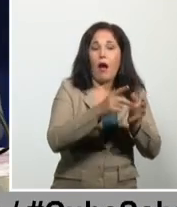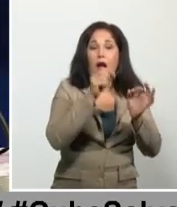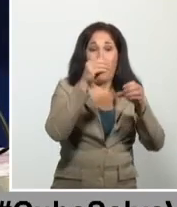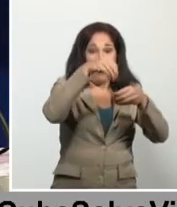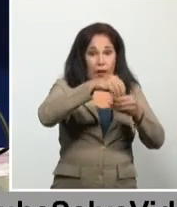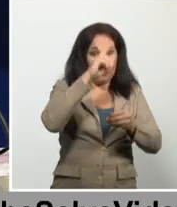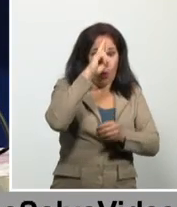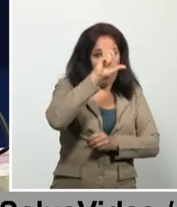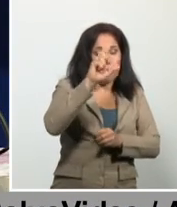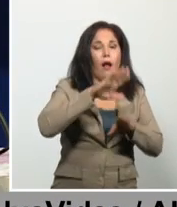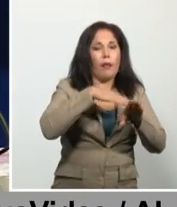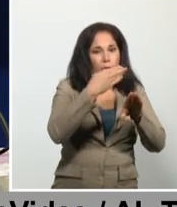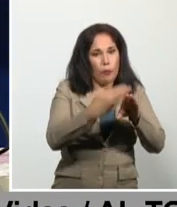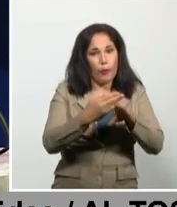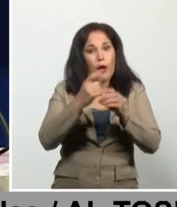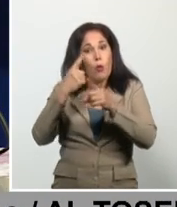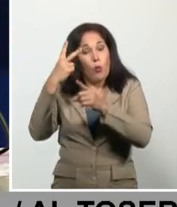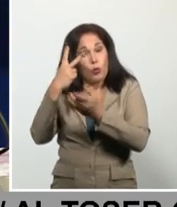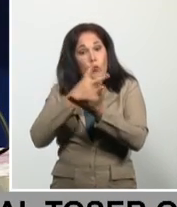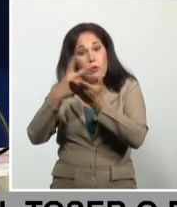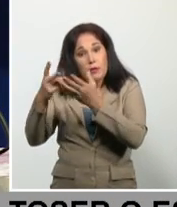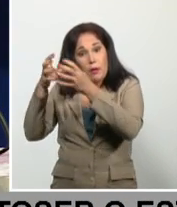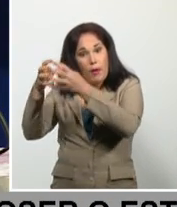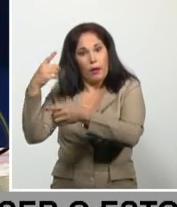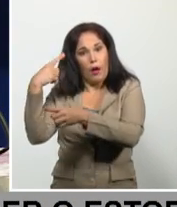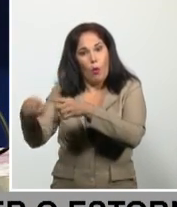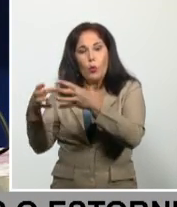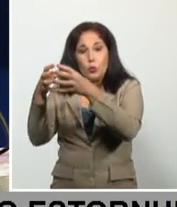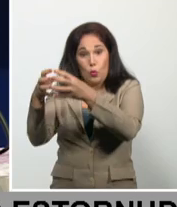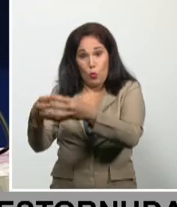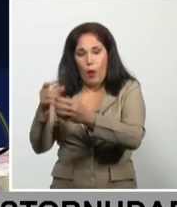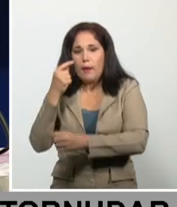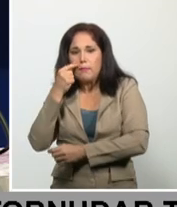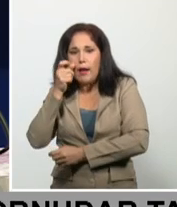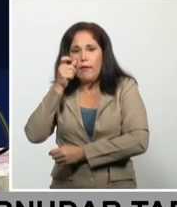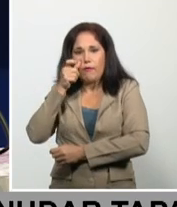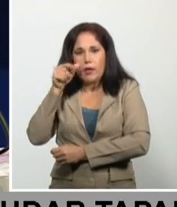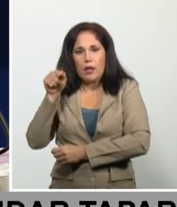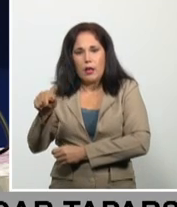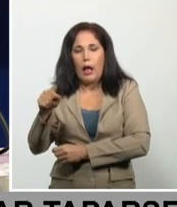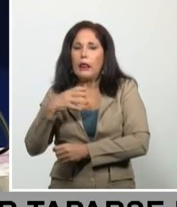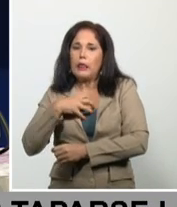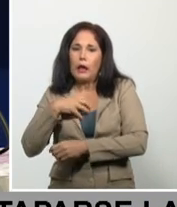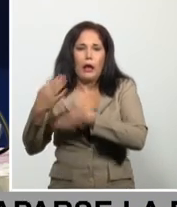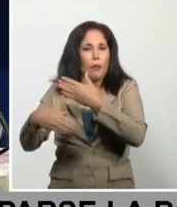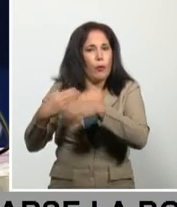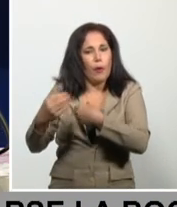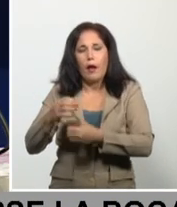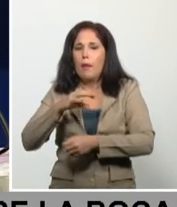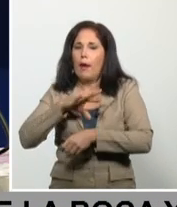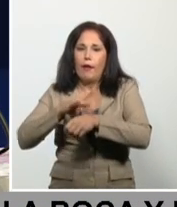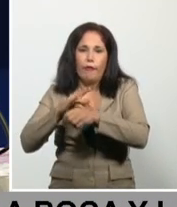de las medidas de protección, pues poder detectar si tiene la enfermedad o